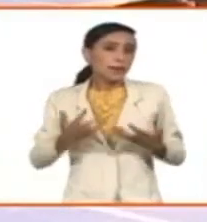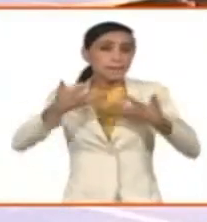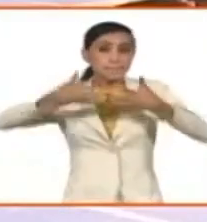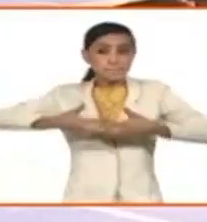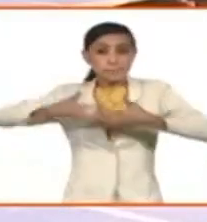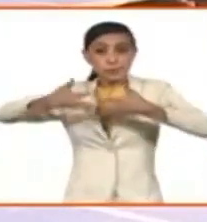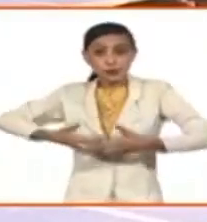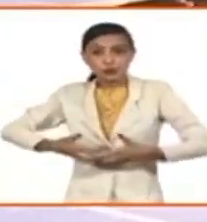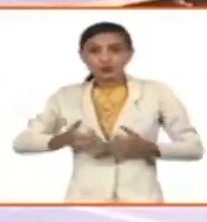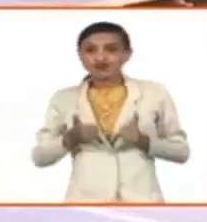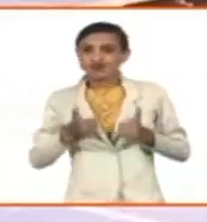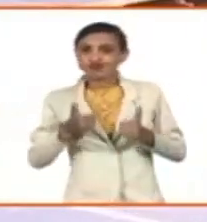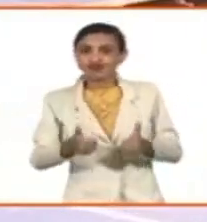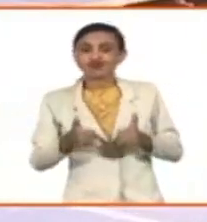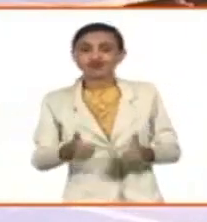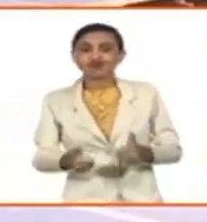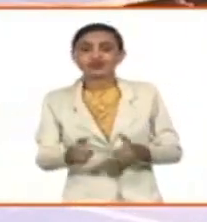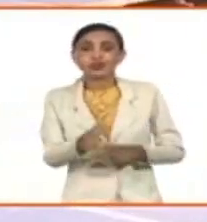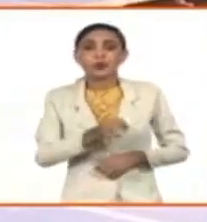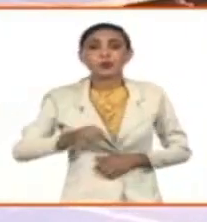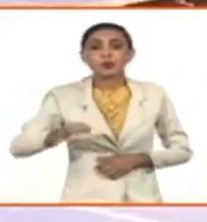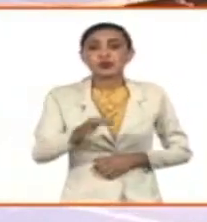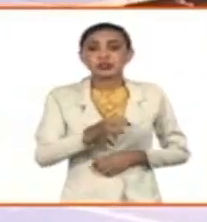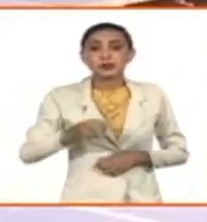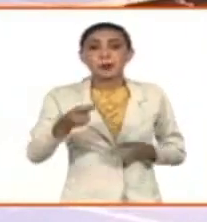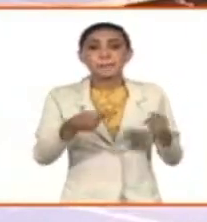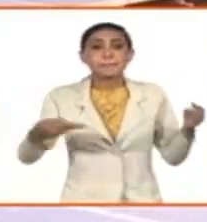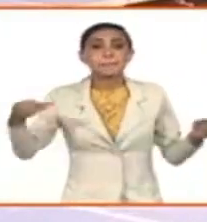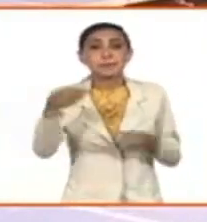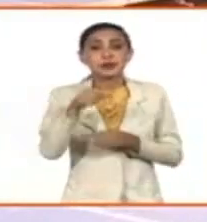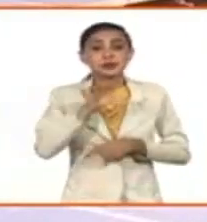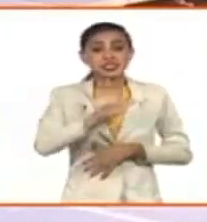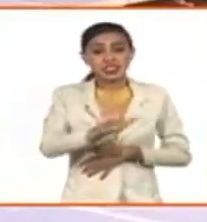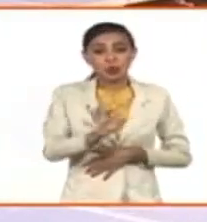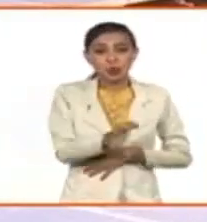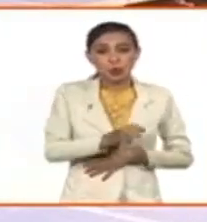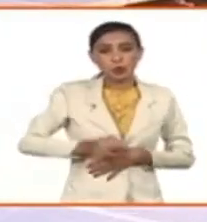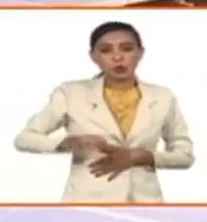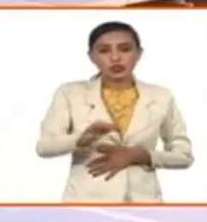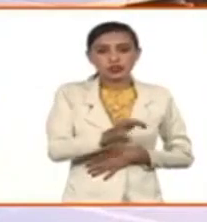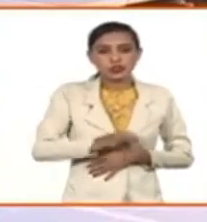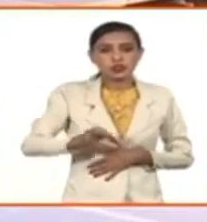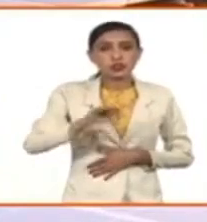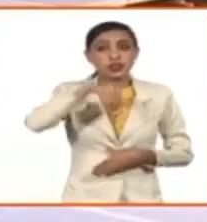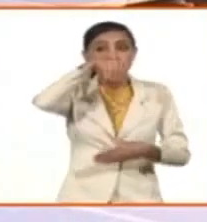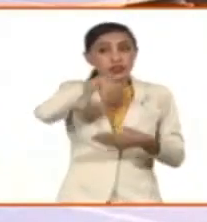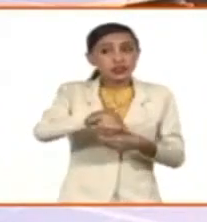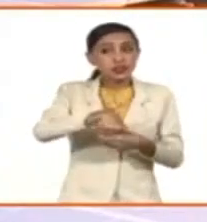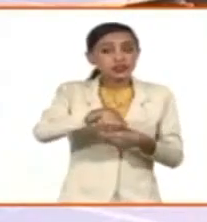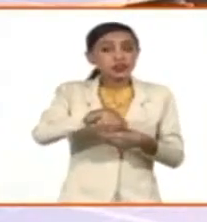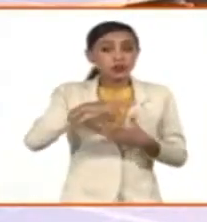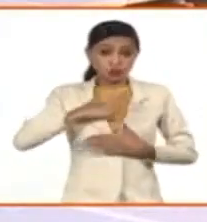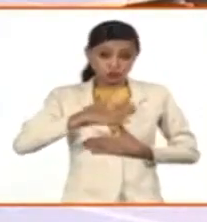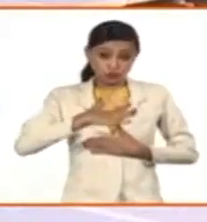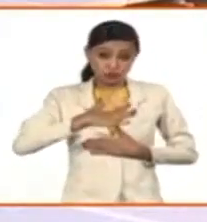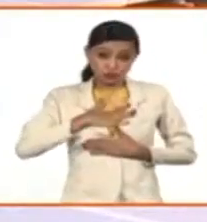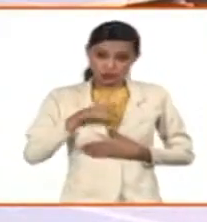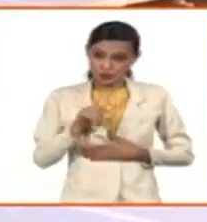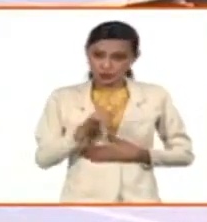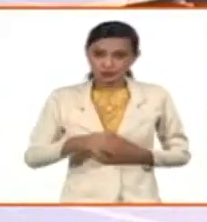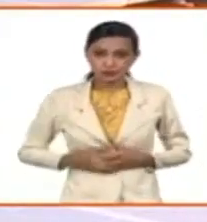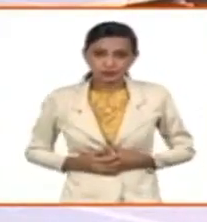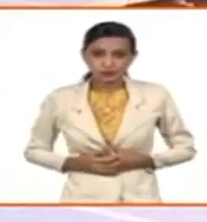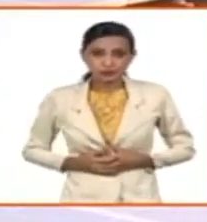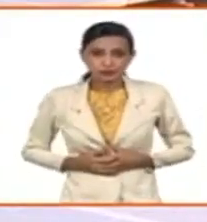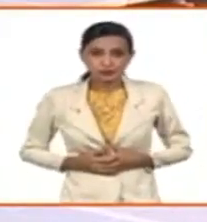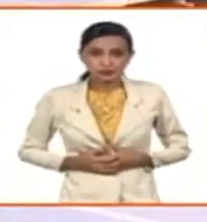sostenible en los municipios, principalmente en 5 municipios, dentro de eso es el nuestro.